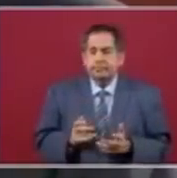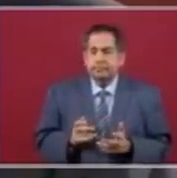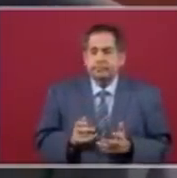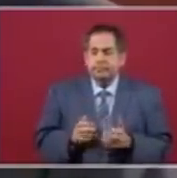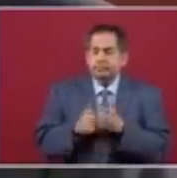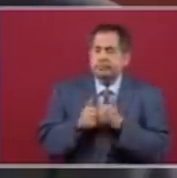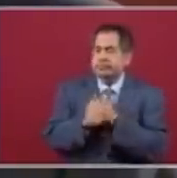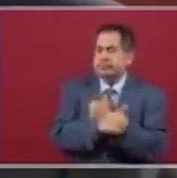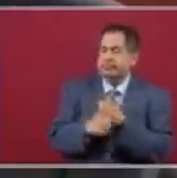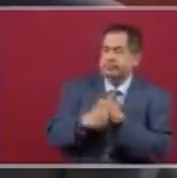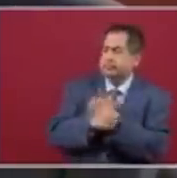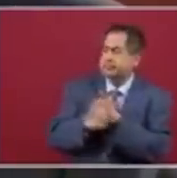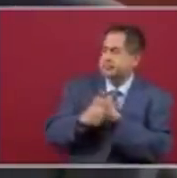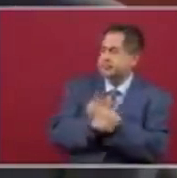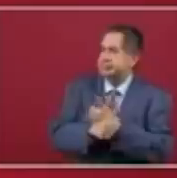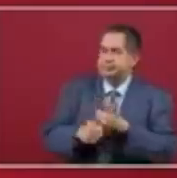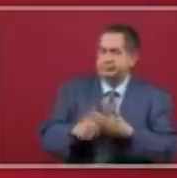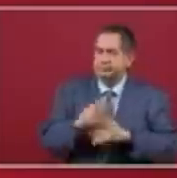jugando chueco